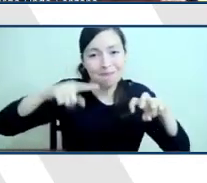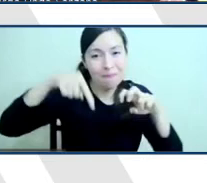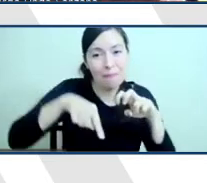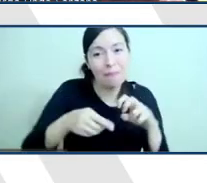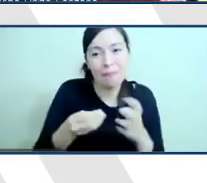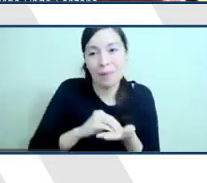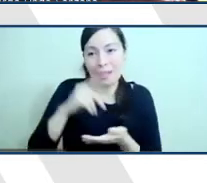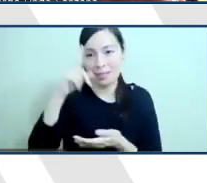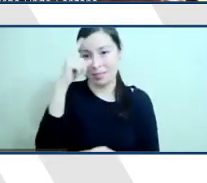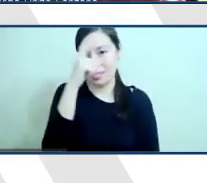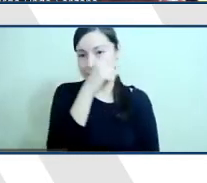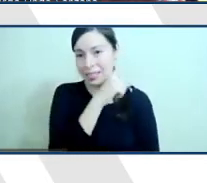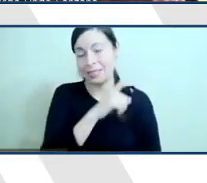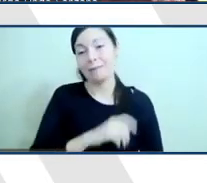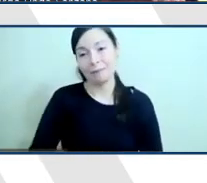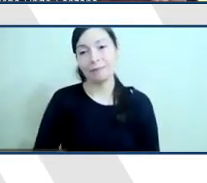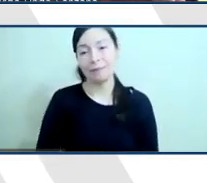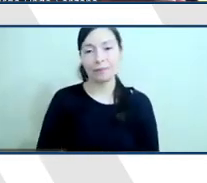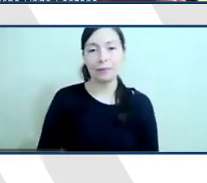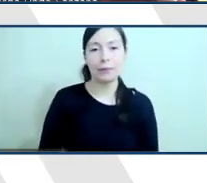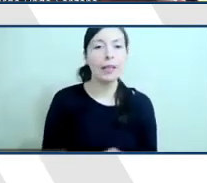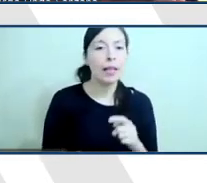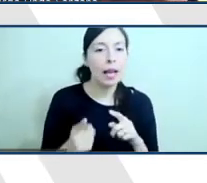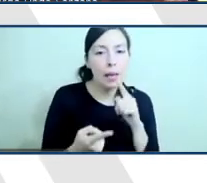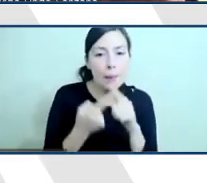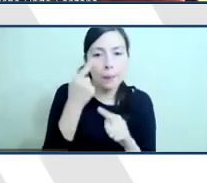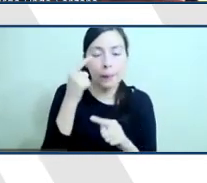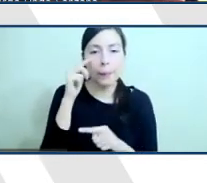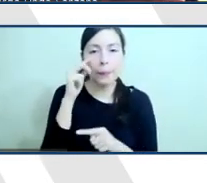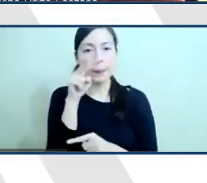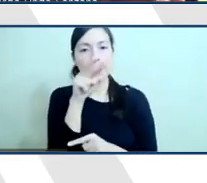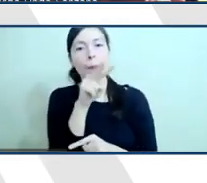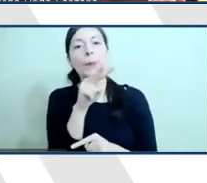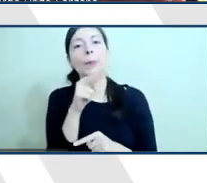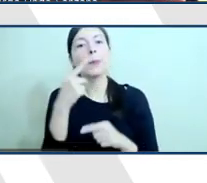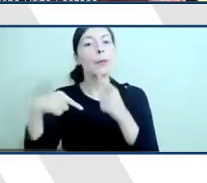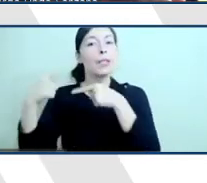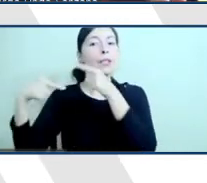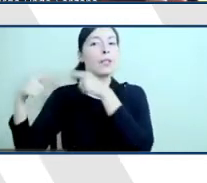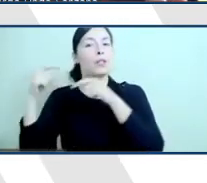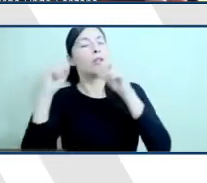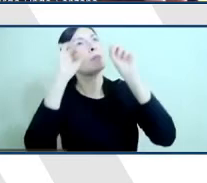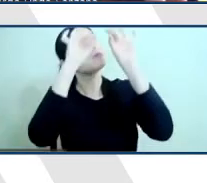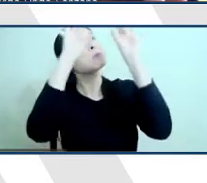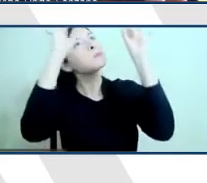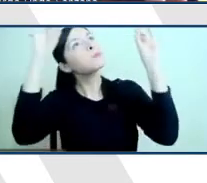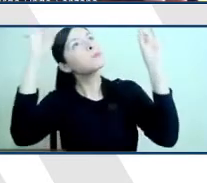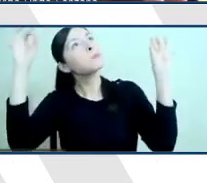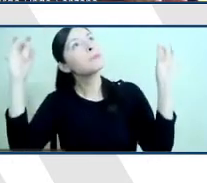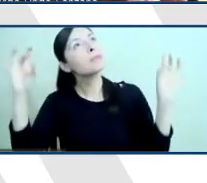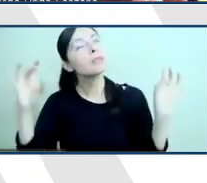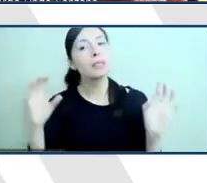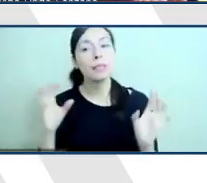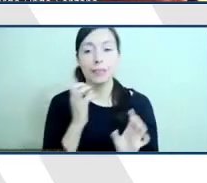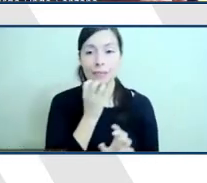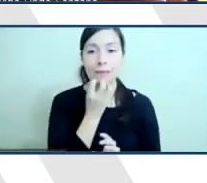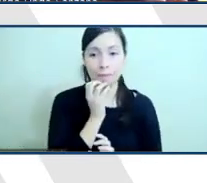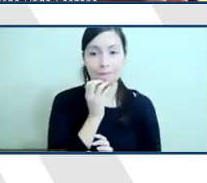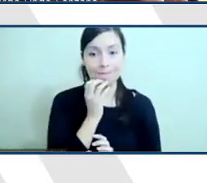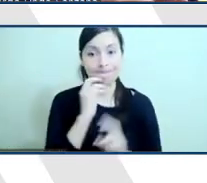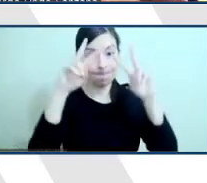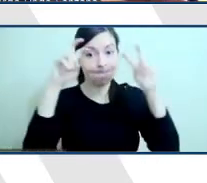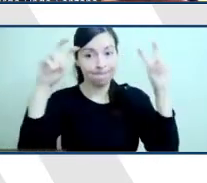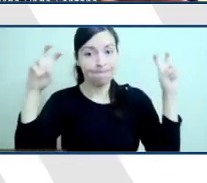tenemos una primera observación de un punto crítico de la historia espacial hecho desde Antofagasta. Pero hay